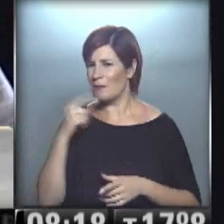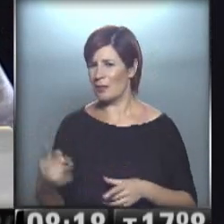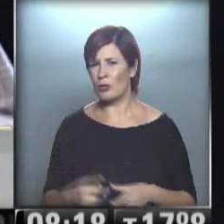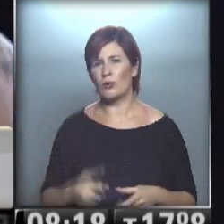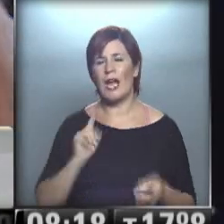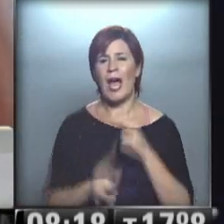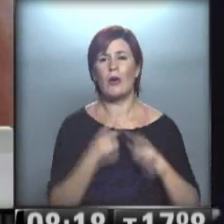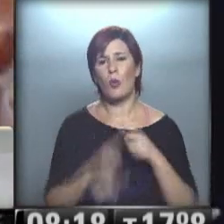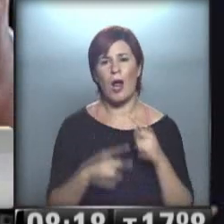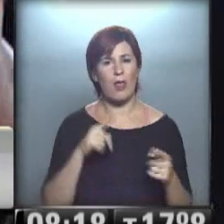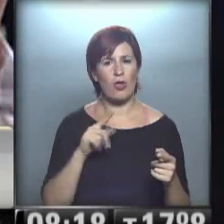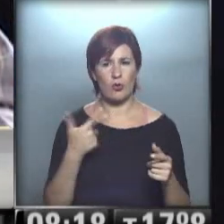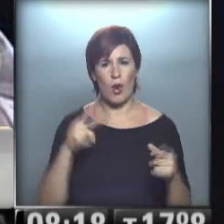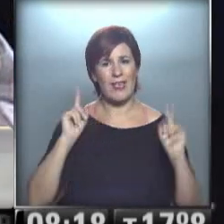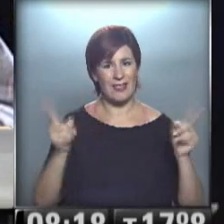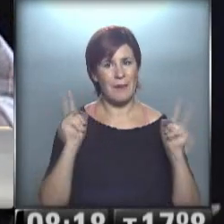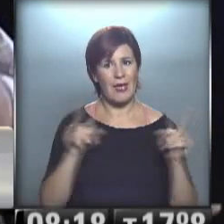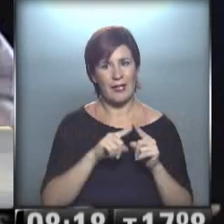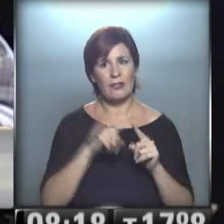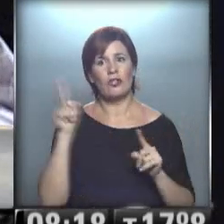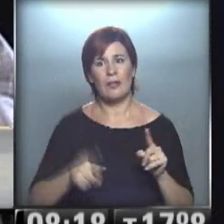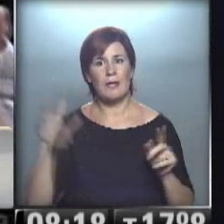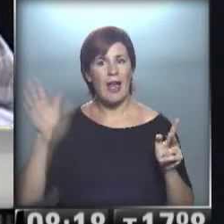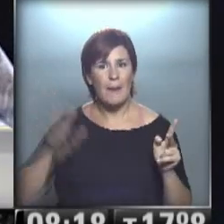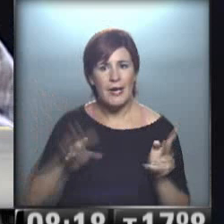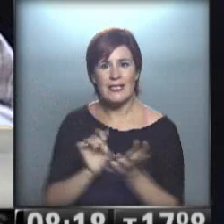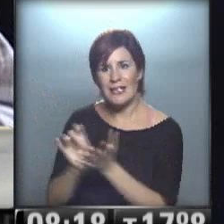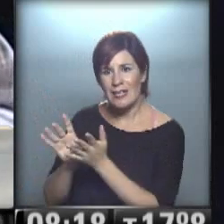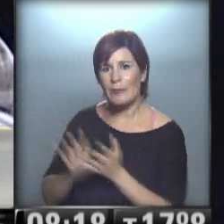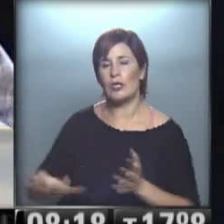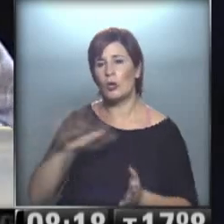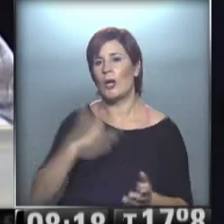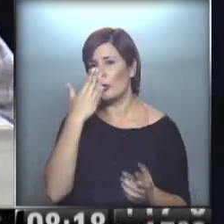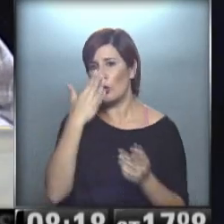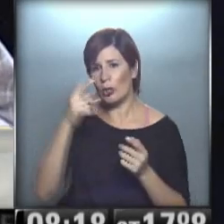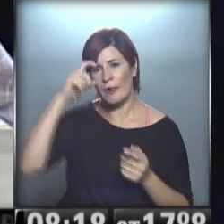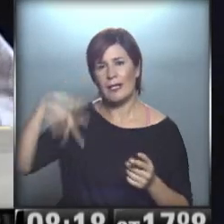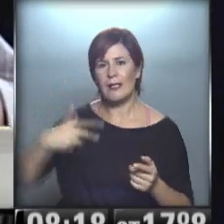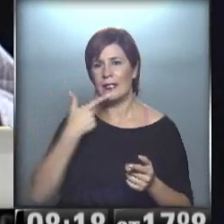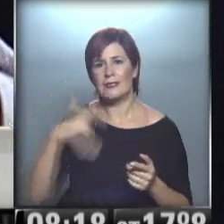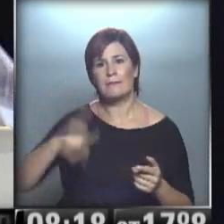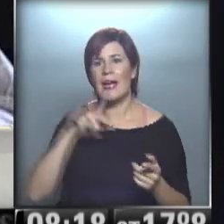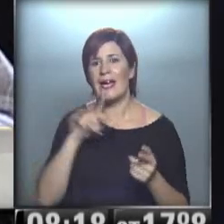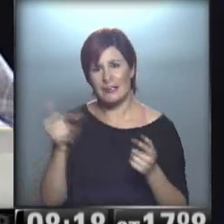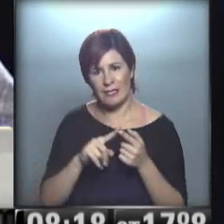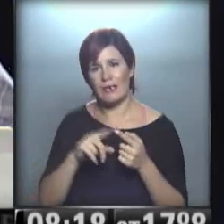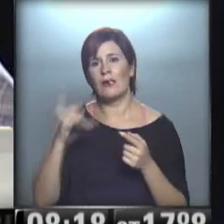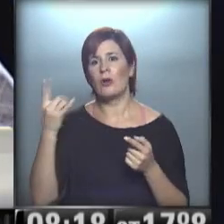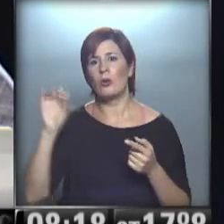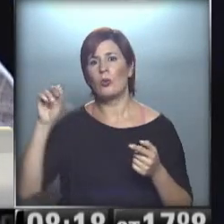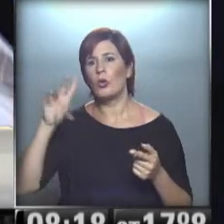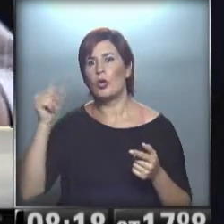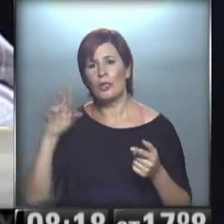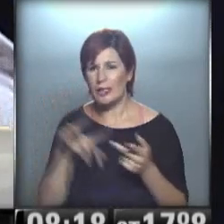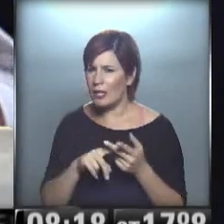que no cierran, algunas amenazas de despidos en Córdoba, Esmata, Ocra. ¿El gobierno va a profundizar el